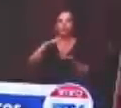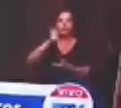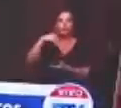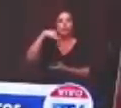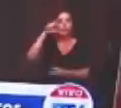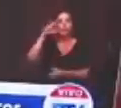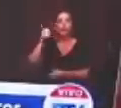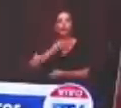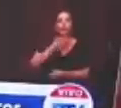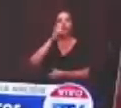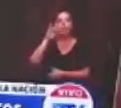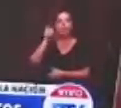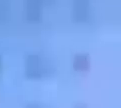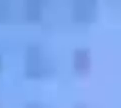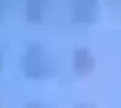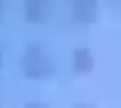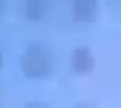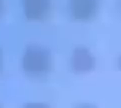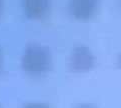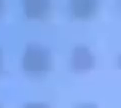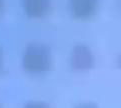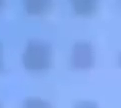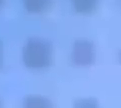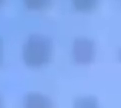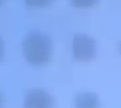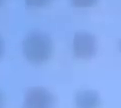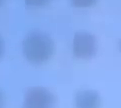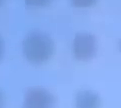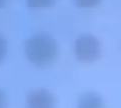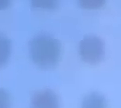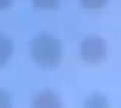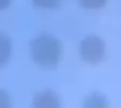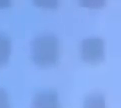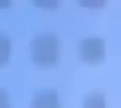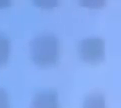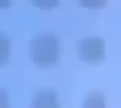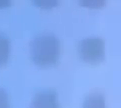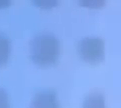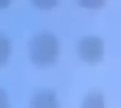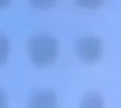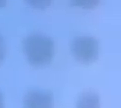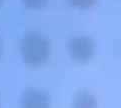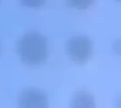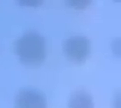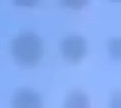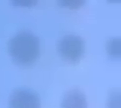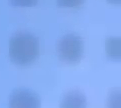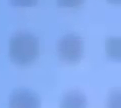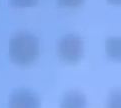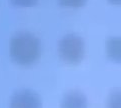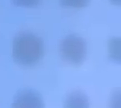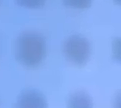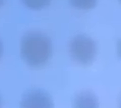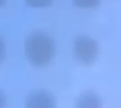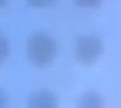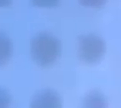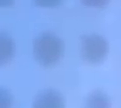que la verdad bochornosa, que estuvo reflejada en todos los diarios en el día de hoy, entre Martín